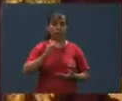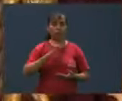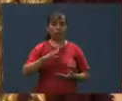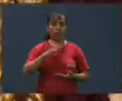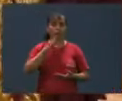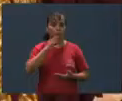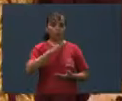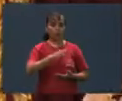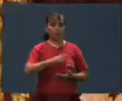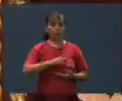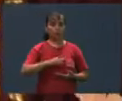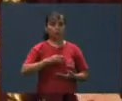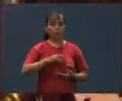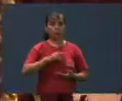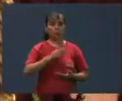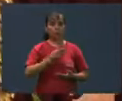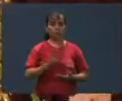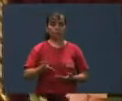Señor, ten